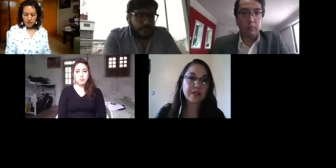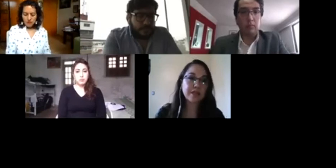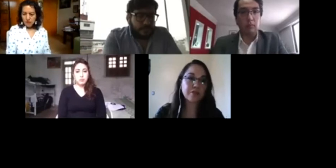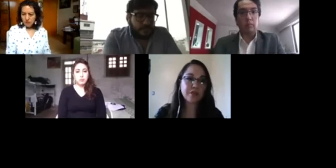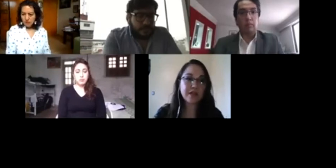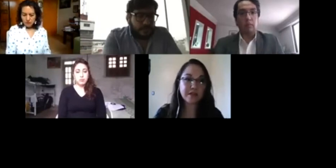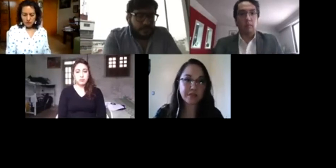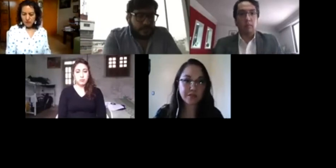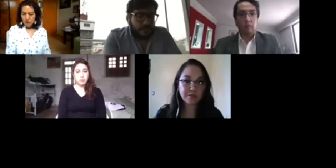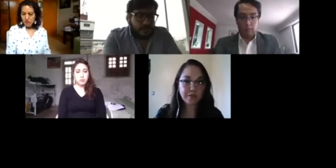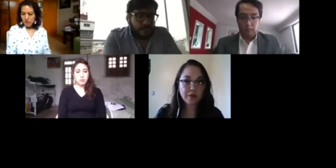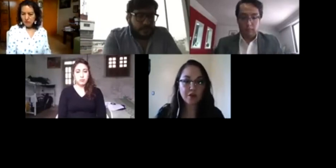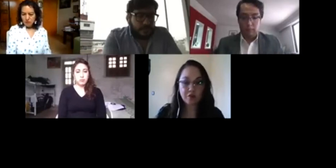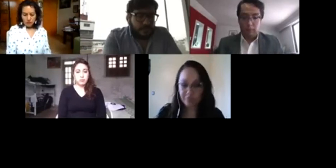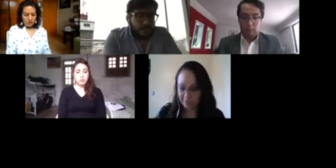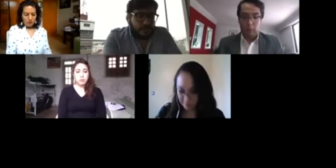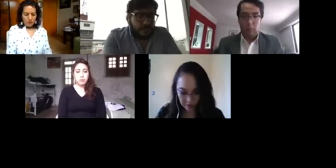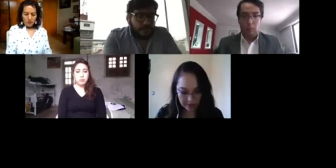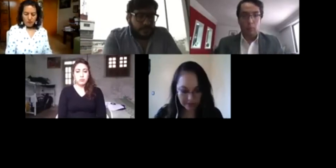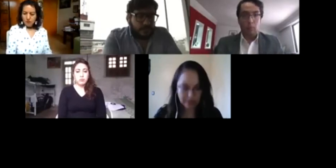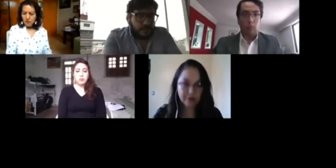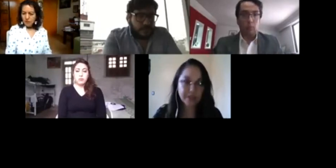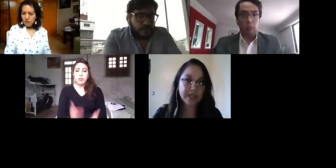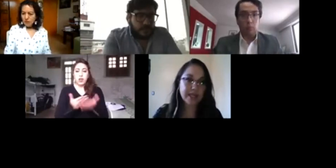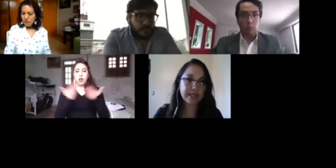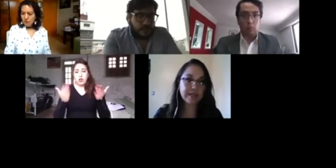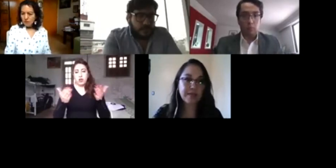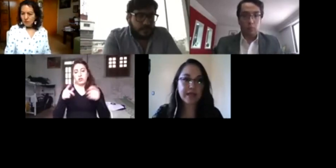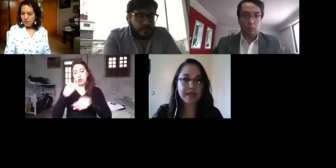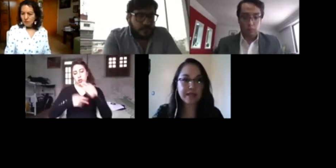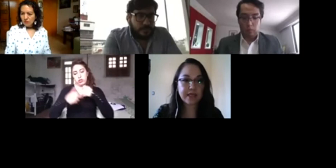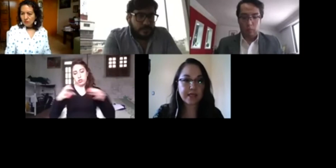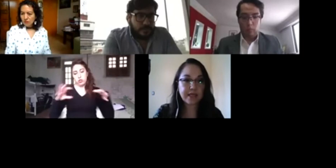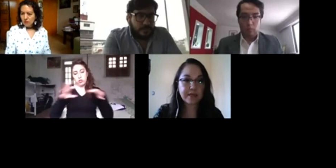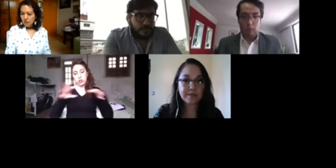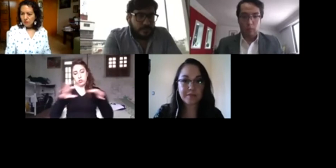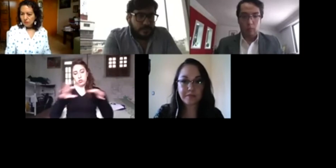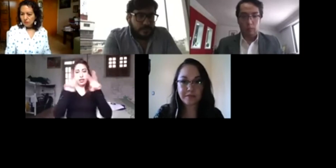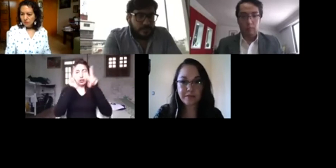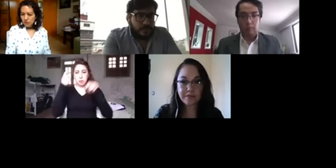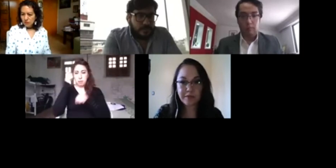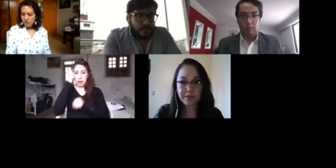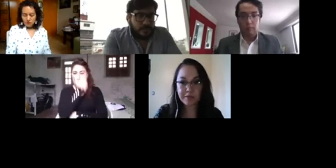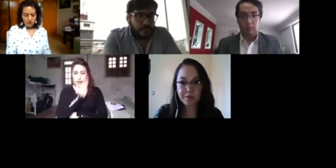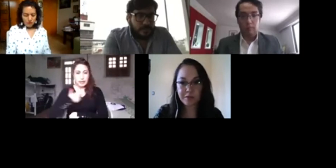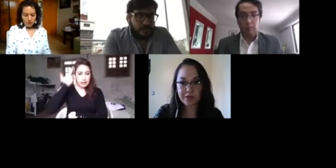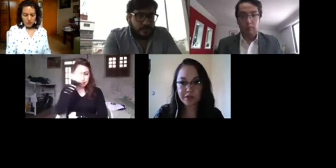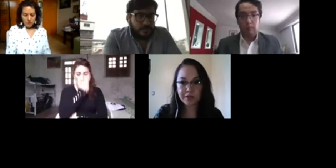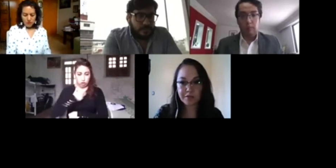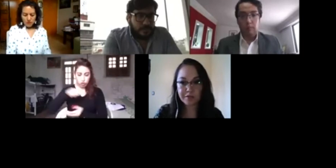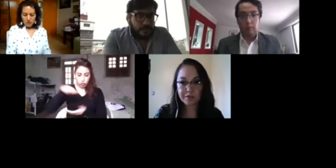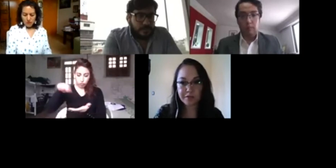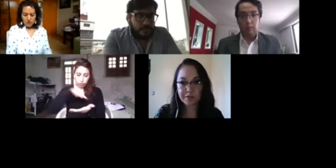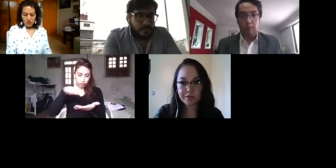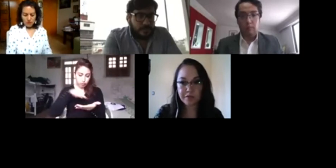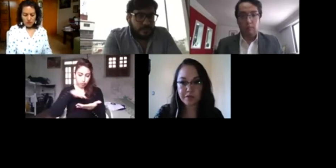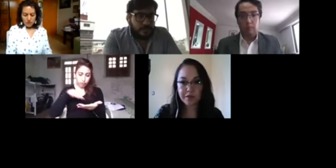respecto del recurso de revisión. Como estamos hablando ahorita en el tema de... Permítame un momentito.